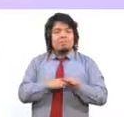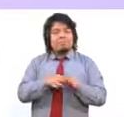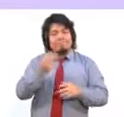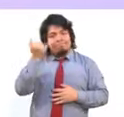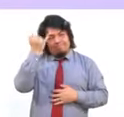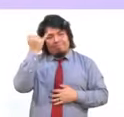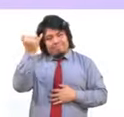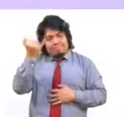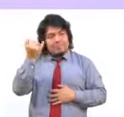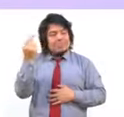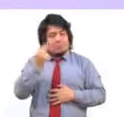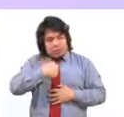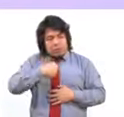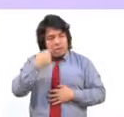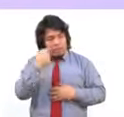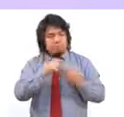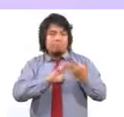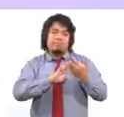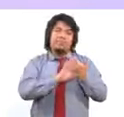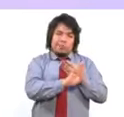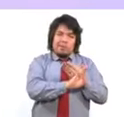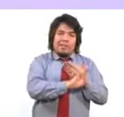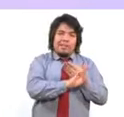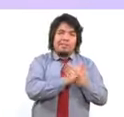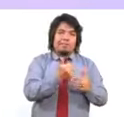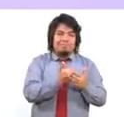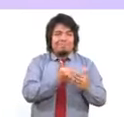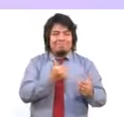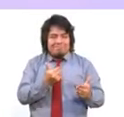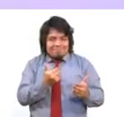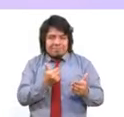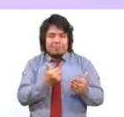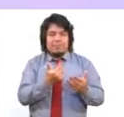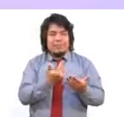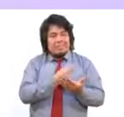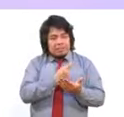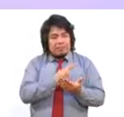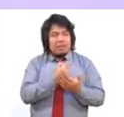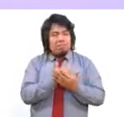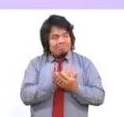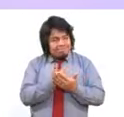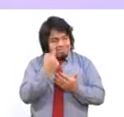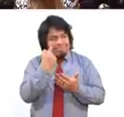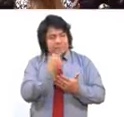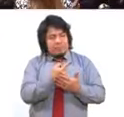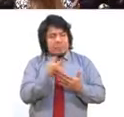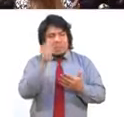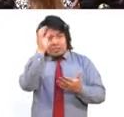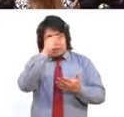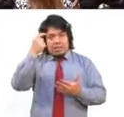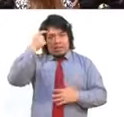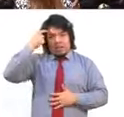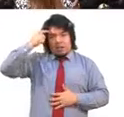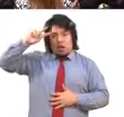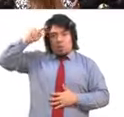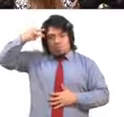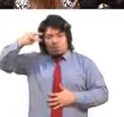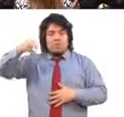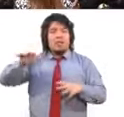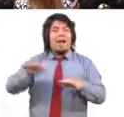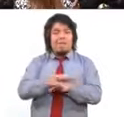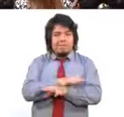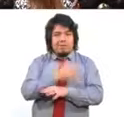podemos prevenir, que podemos dejar de contar, que podemos hacer cambiar la cultura, que es de lo que se trata